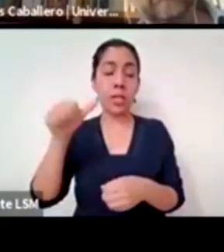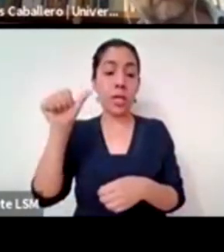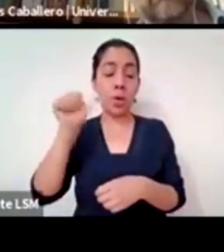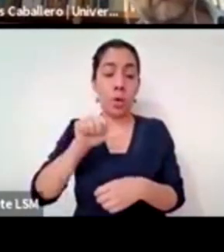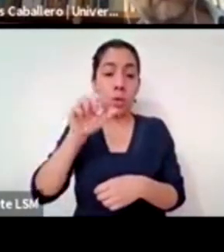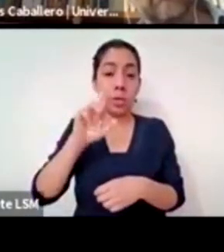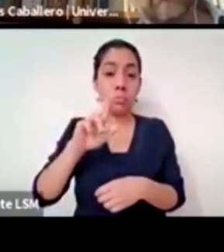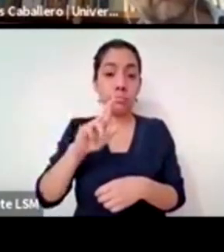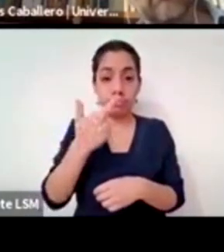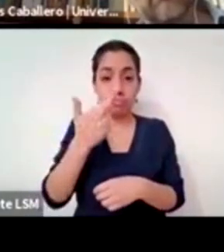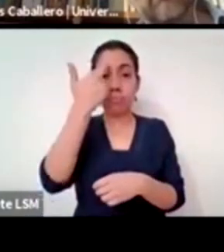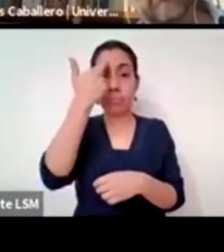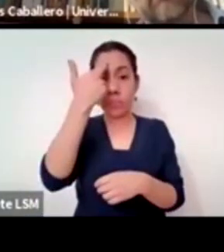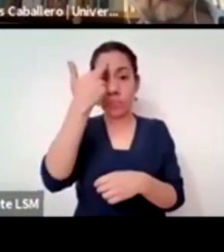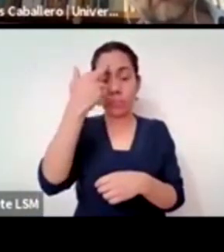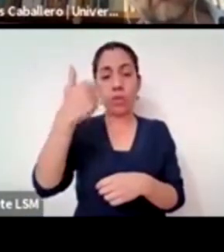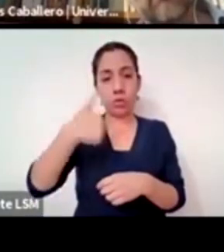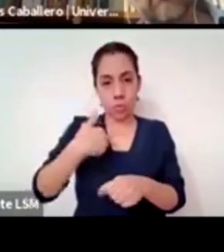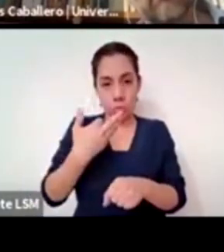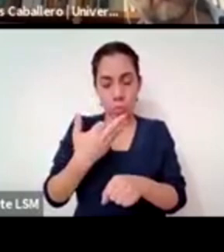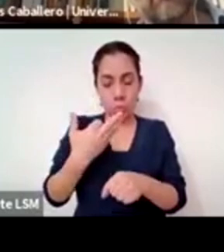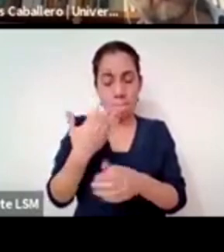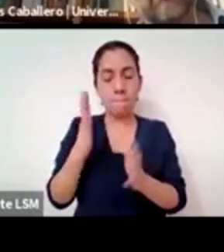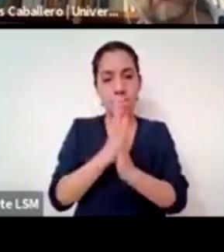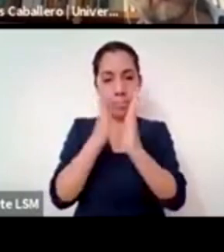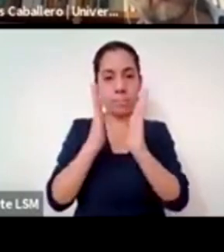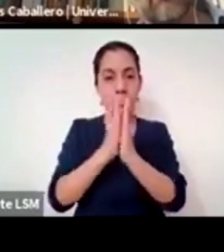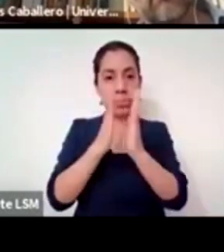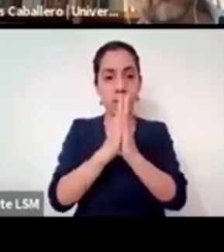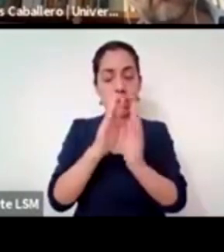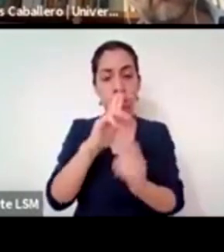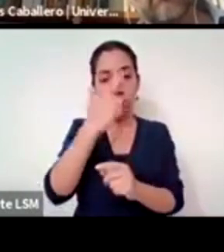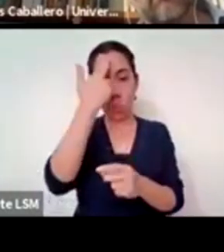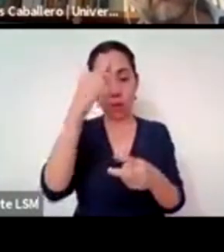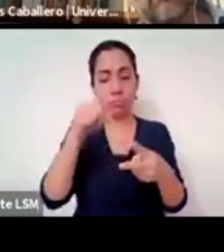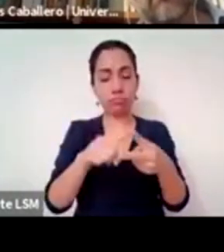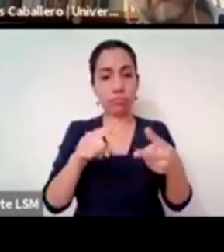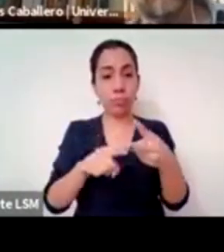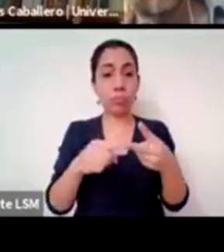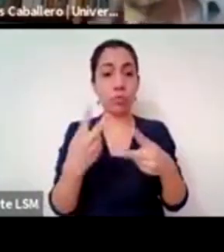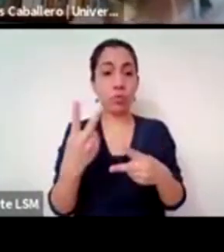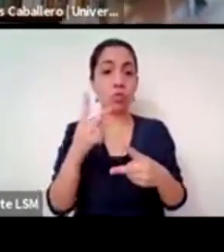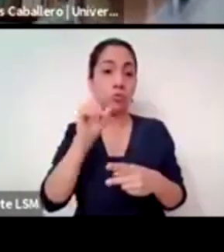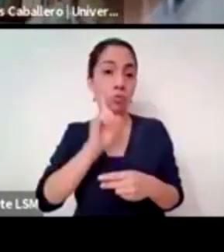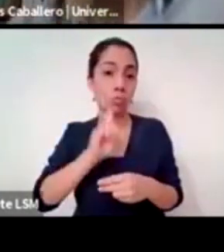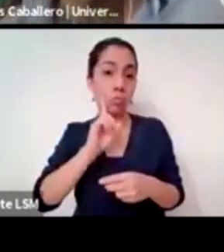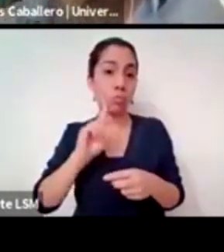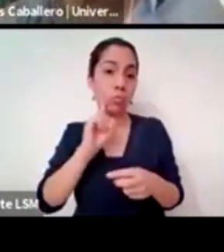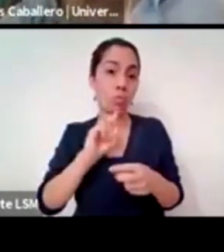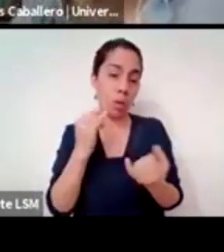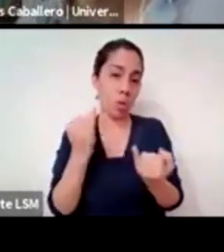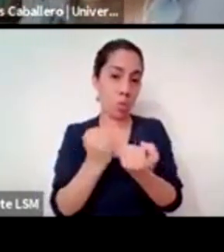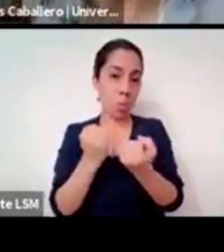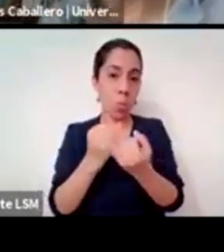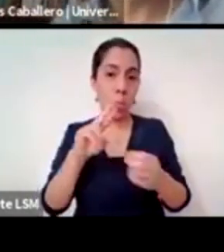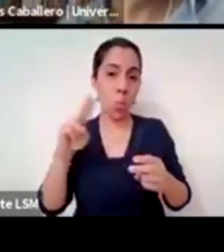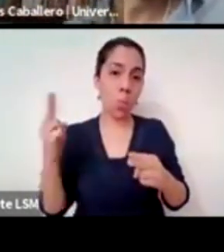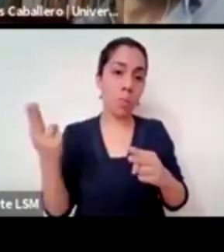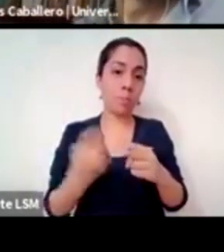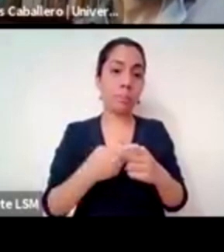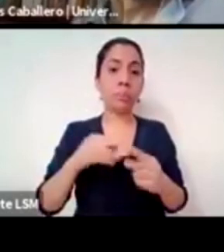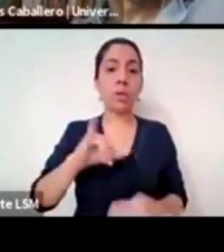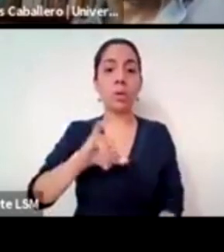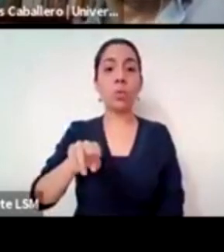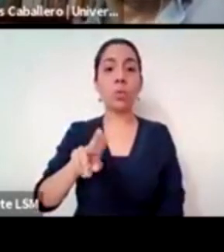en el que estoy participando a las dos mujeres que fueron asesinadas Julia Elba